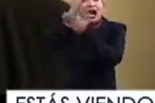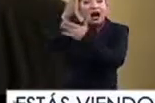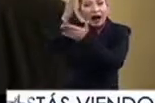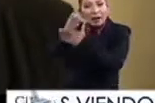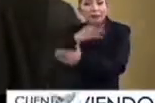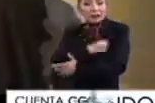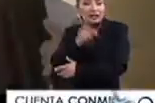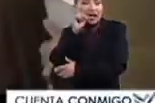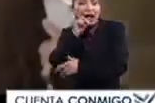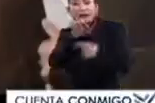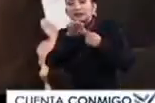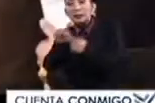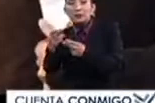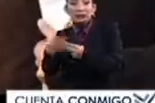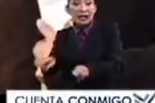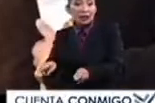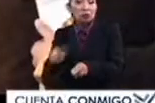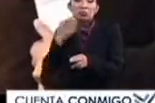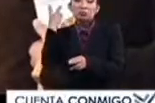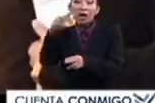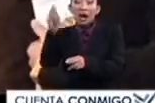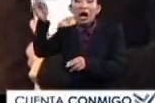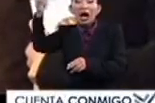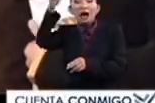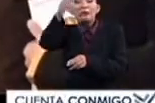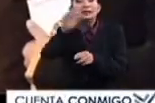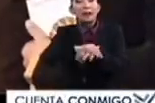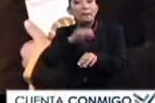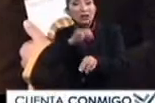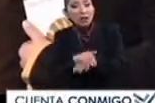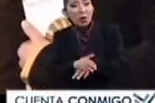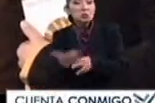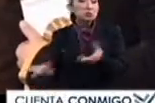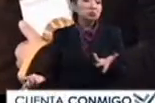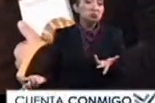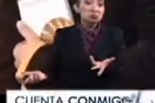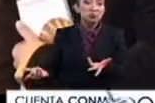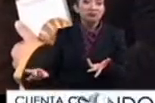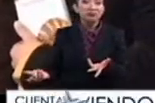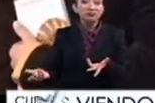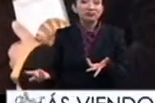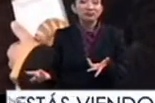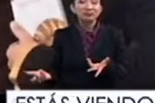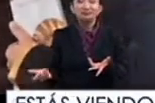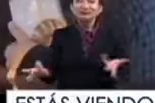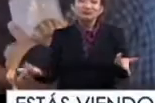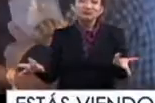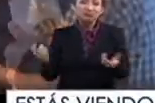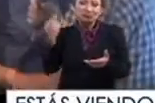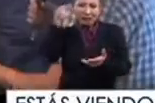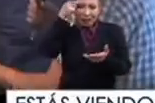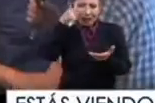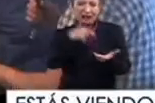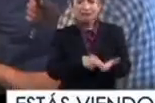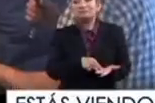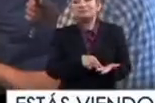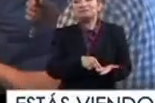con mis hijas, con mis nietos, con mis amigos, ¿no? No, creo